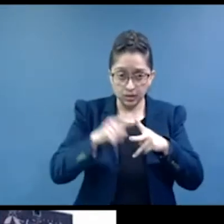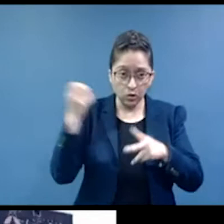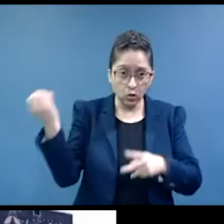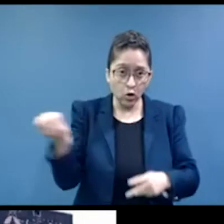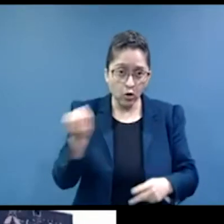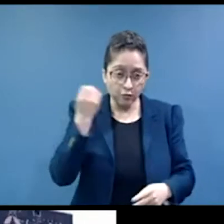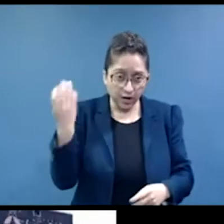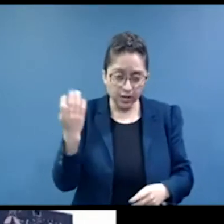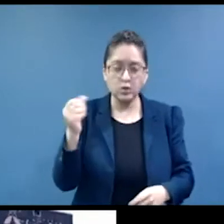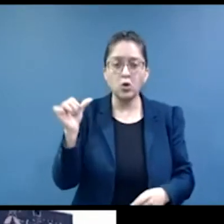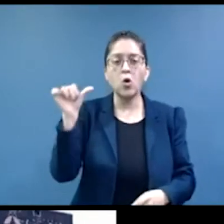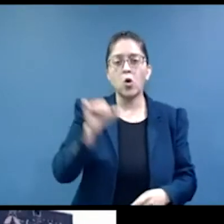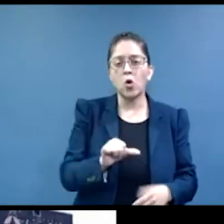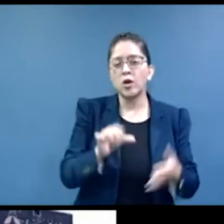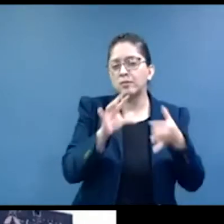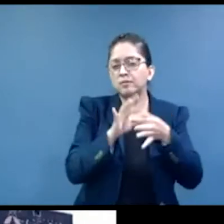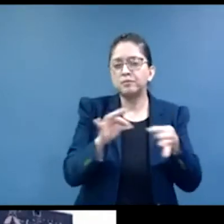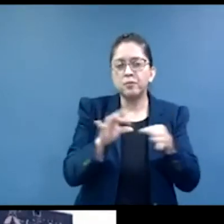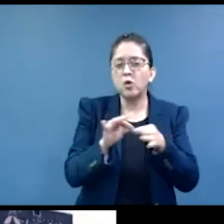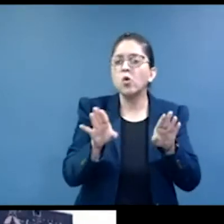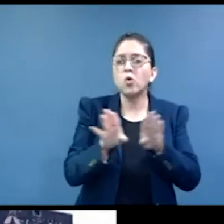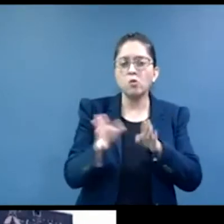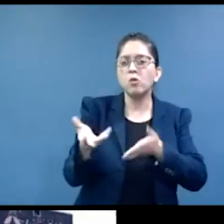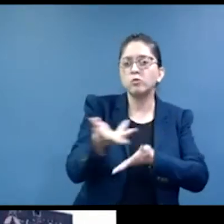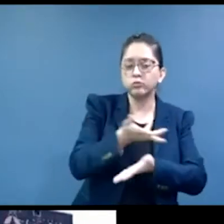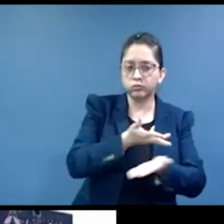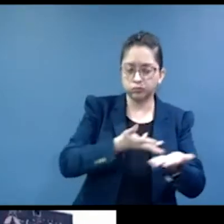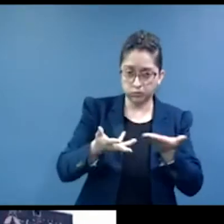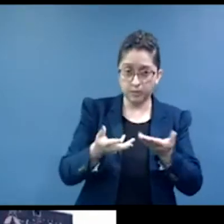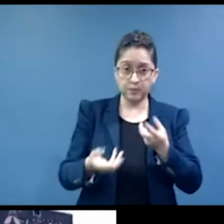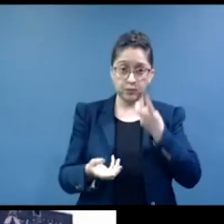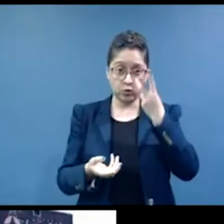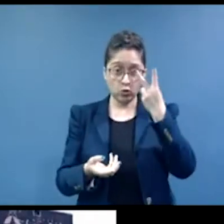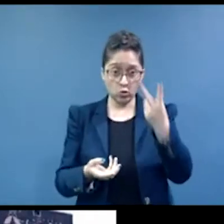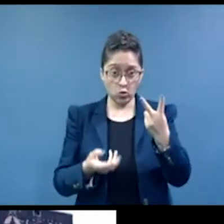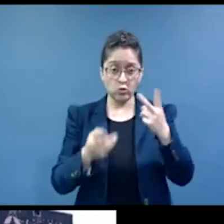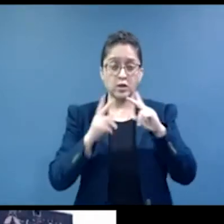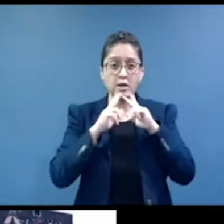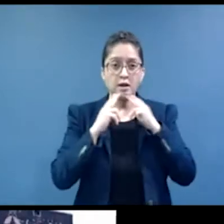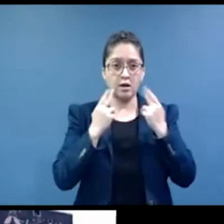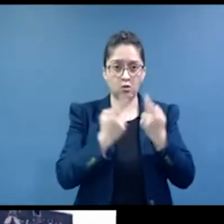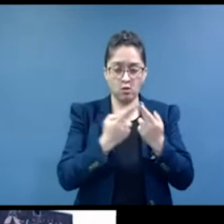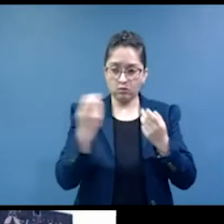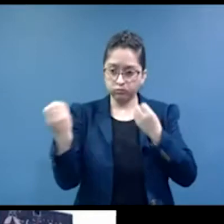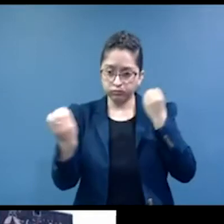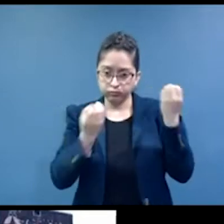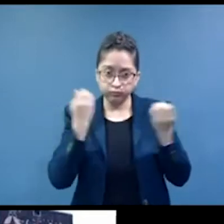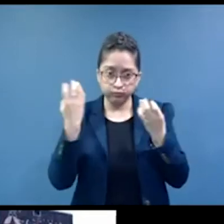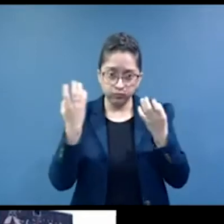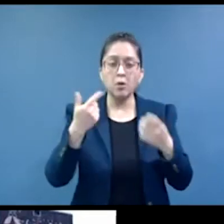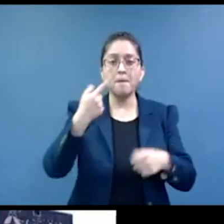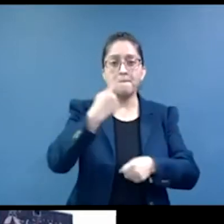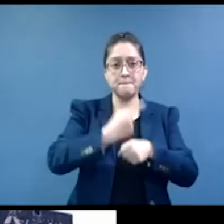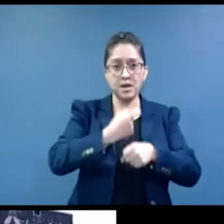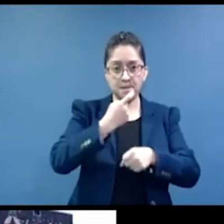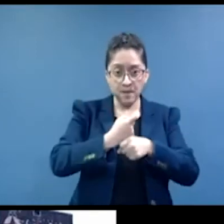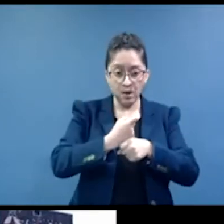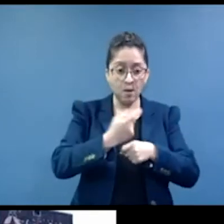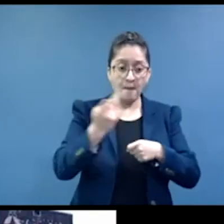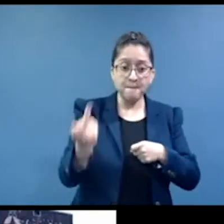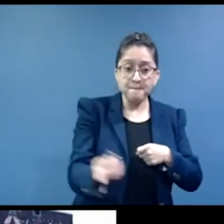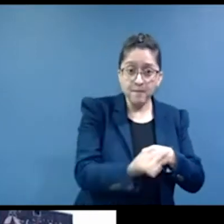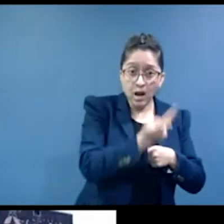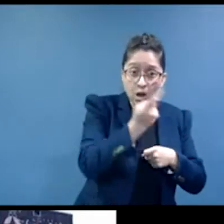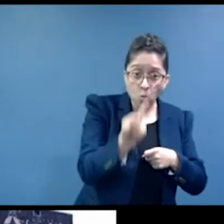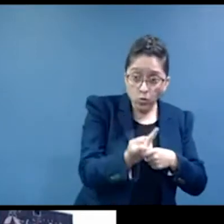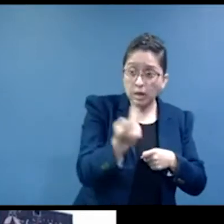un poco la dinámica de la conversación. Va a haber dos rondas, una primera ronda en donde yo voy a hacerles a ustedes las preguntas detonadoras. Si